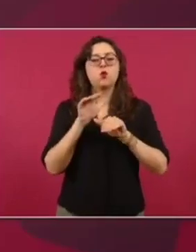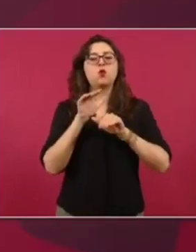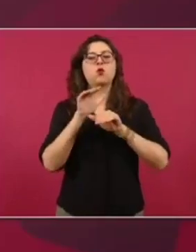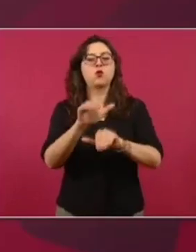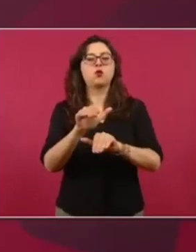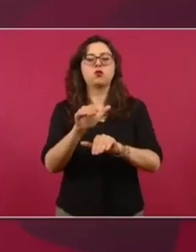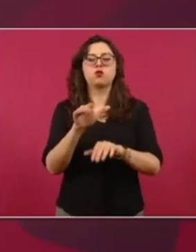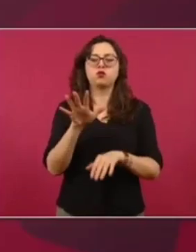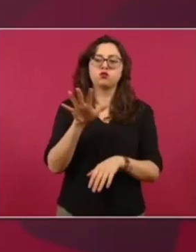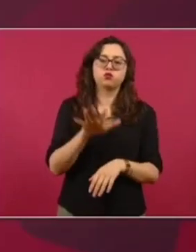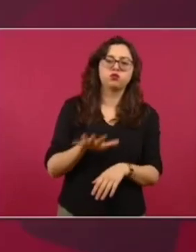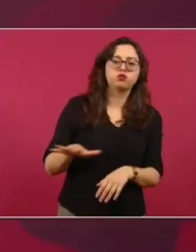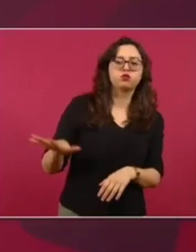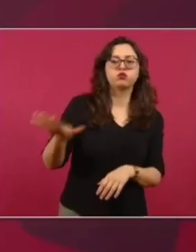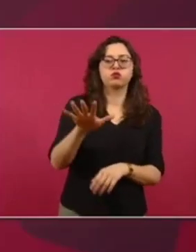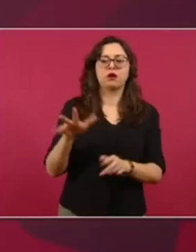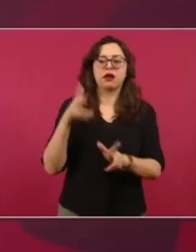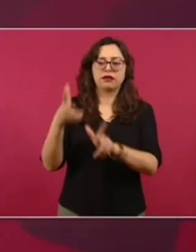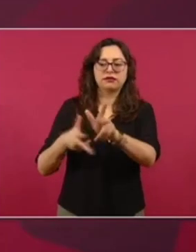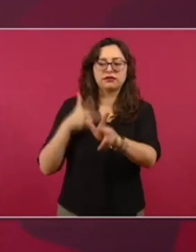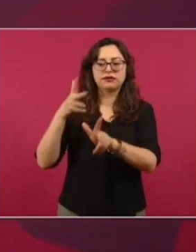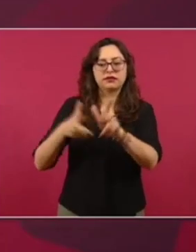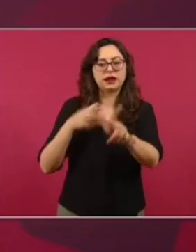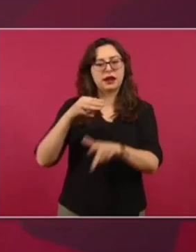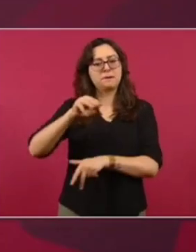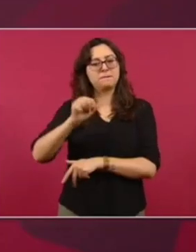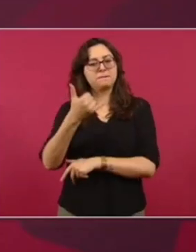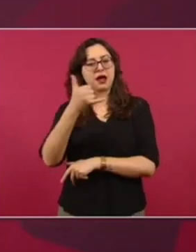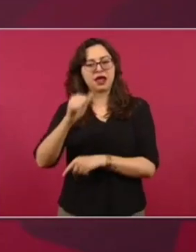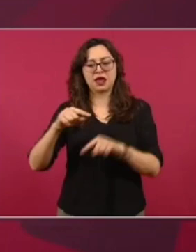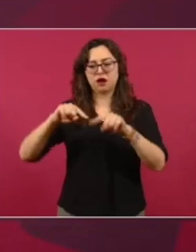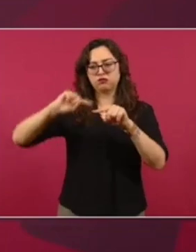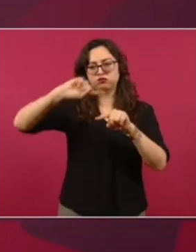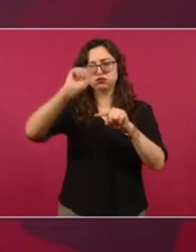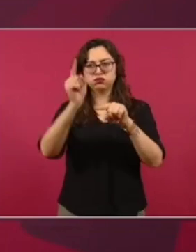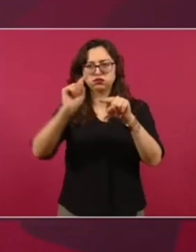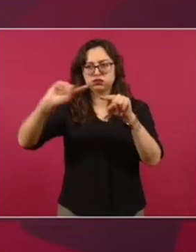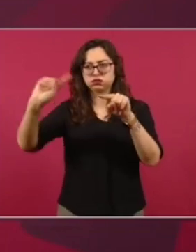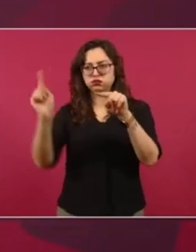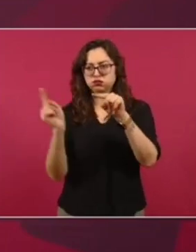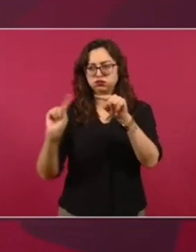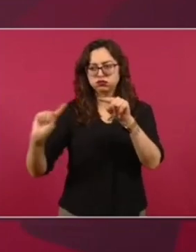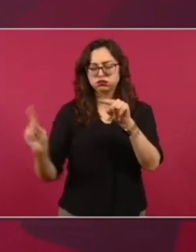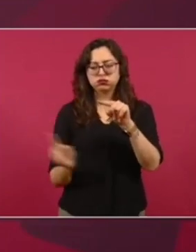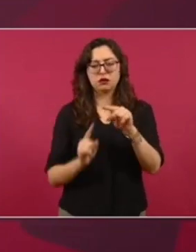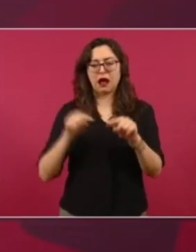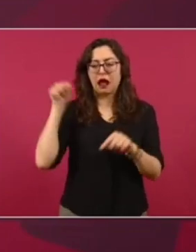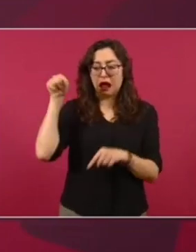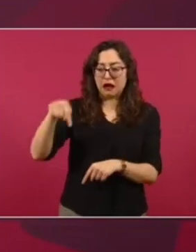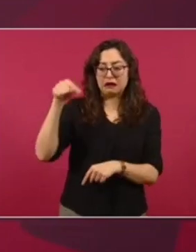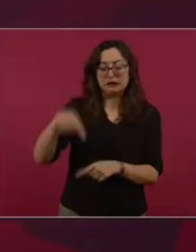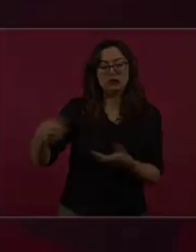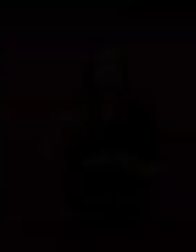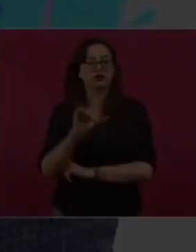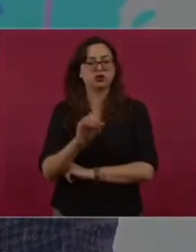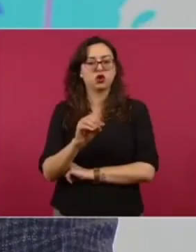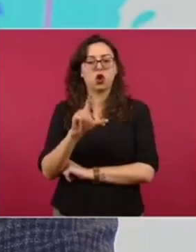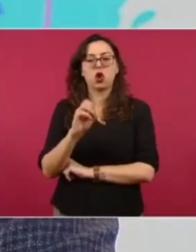en toda la ruta del Tren Maya con el antropólogo Diego Prieto.